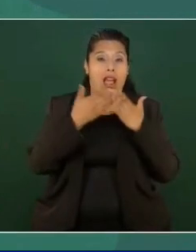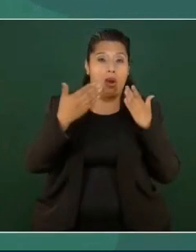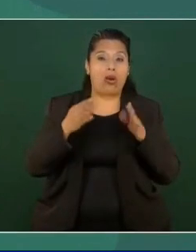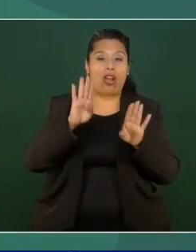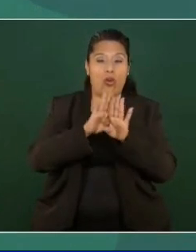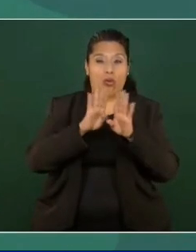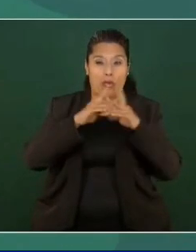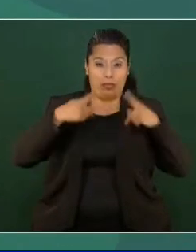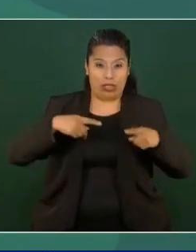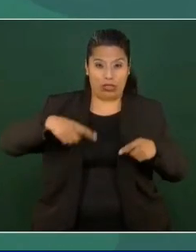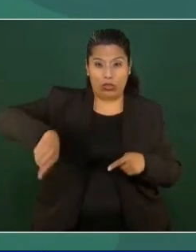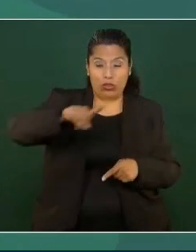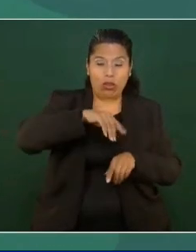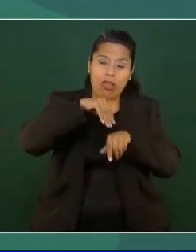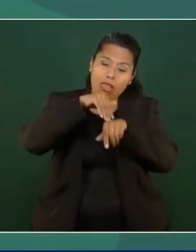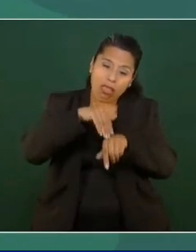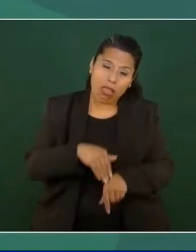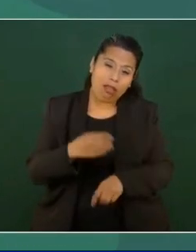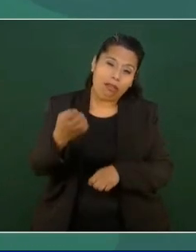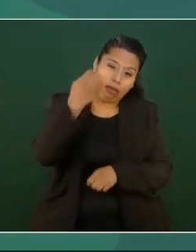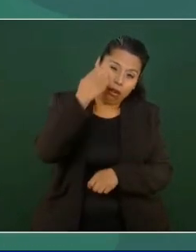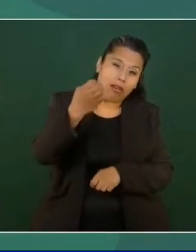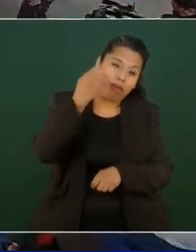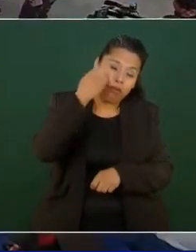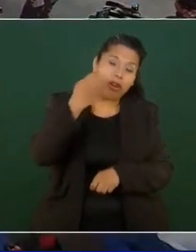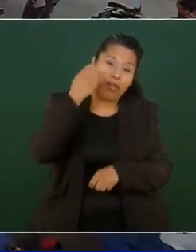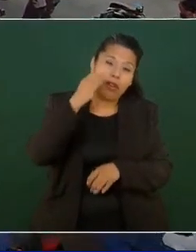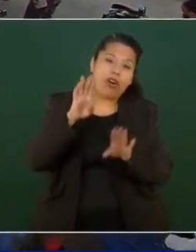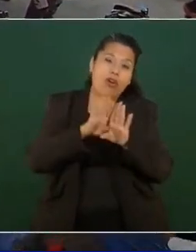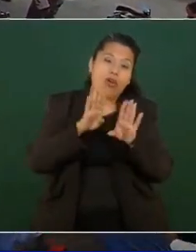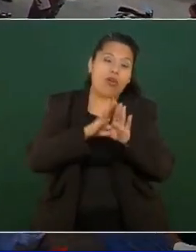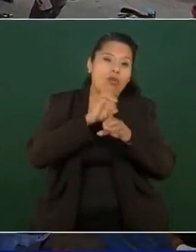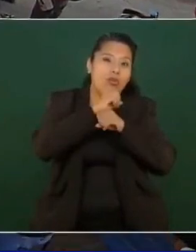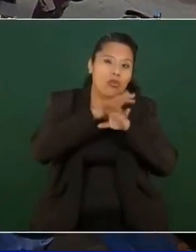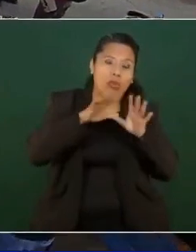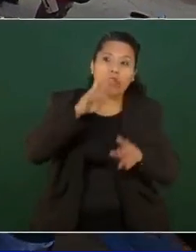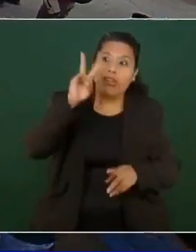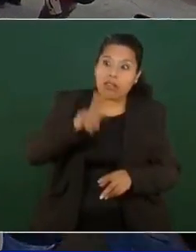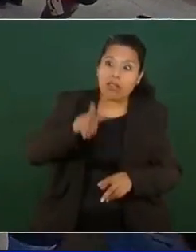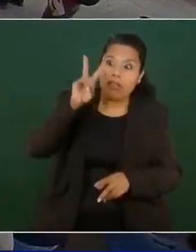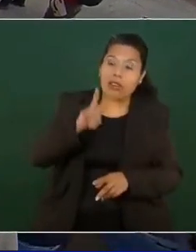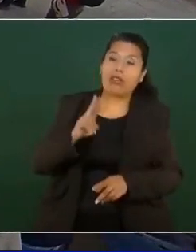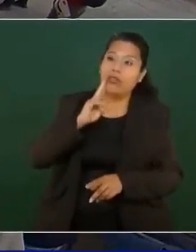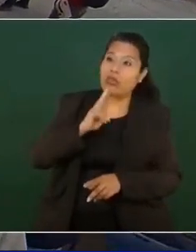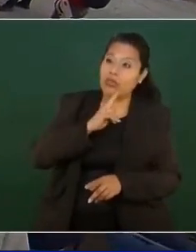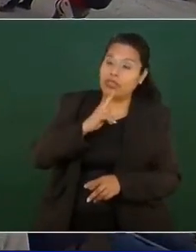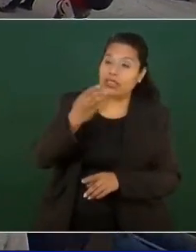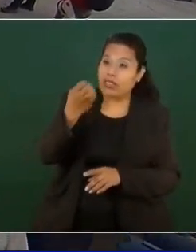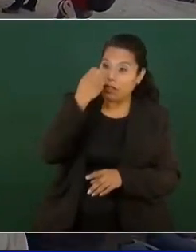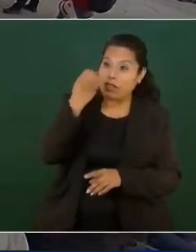manipular por los medios de información convencionales.